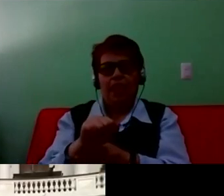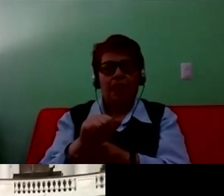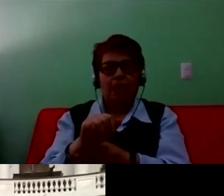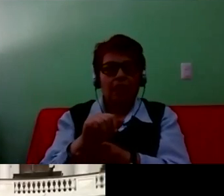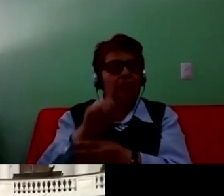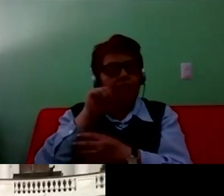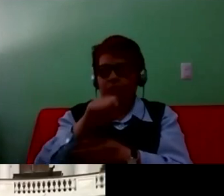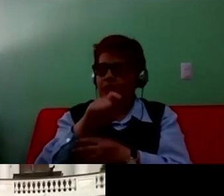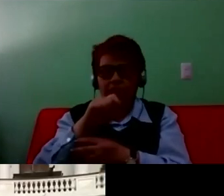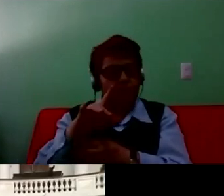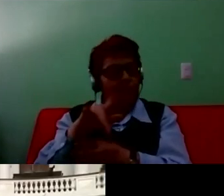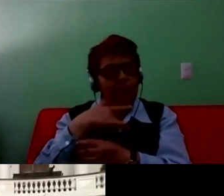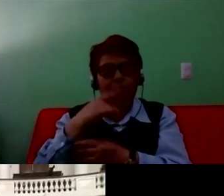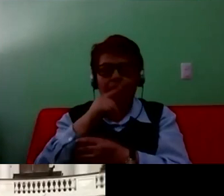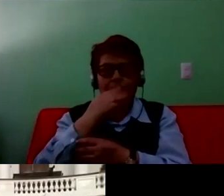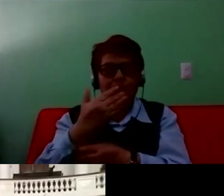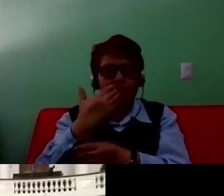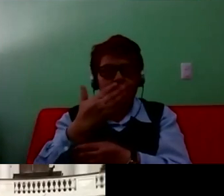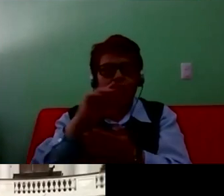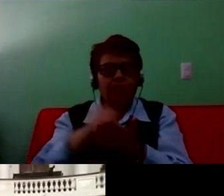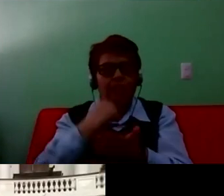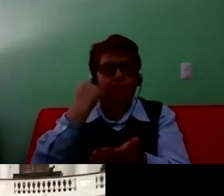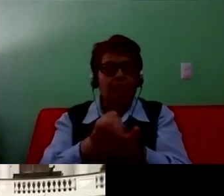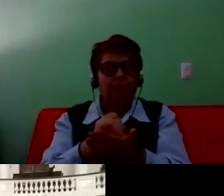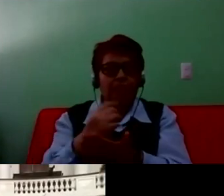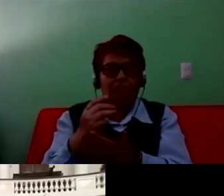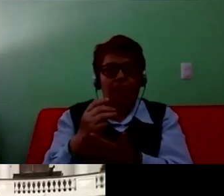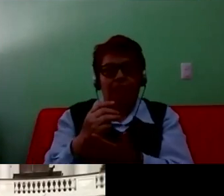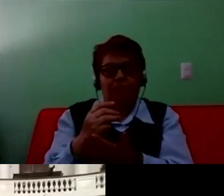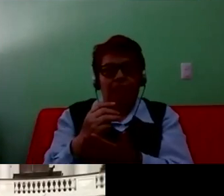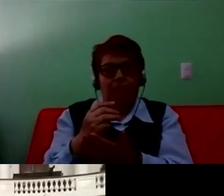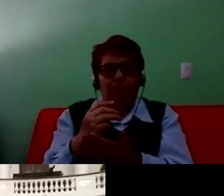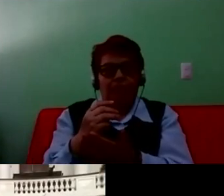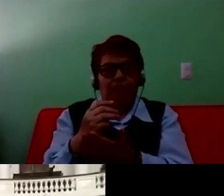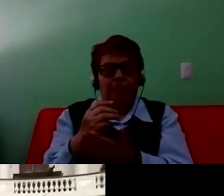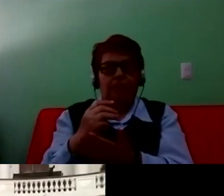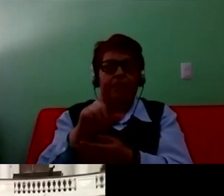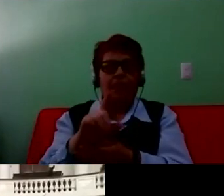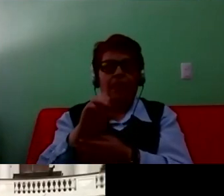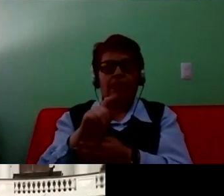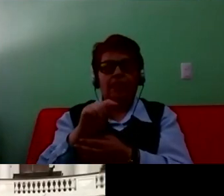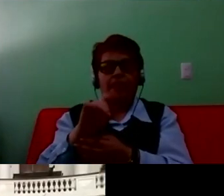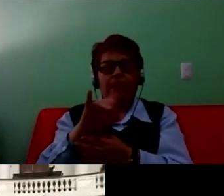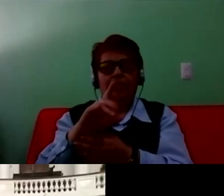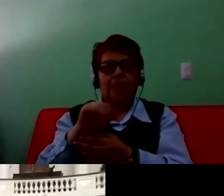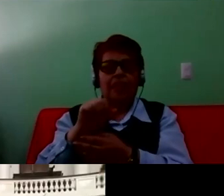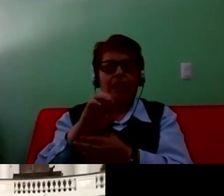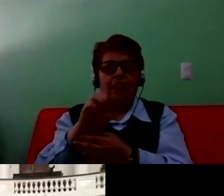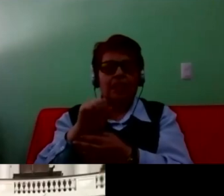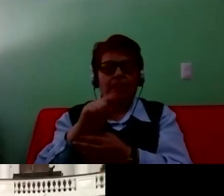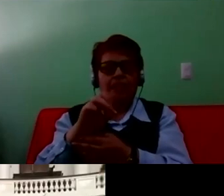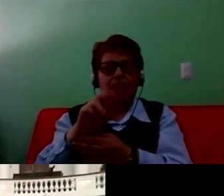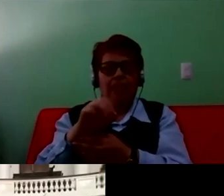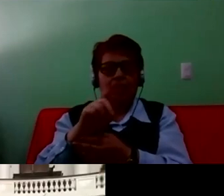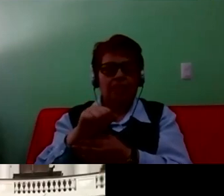En el mismo sentido. Gracias. Que se apruebe. Gracias. Que se apruebe. Muchas gracias. Diputada Leticia Estrada. Gracias.